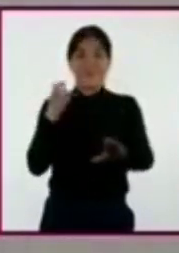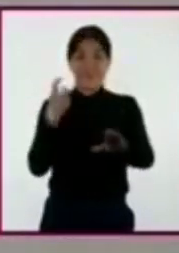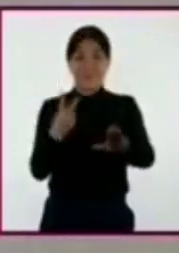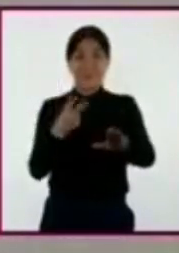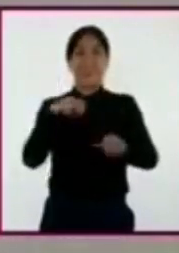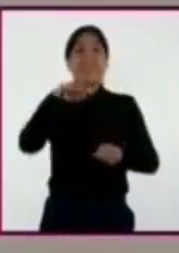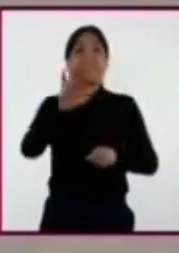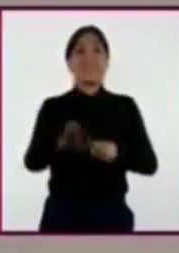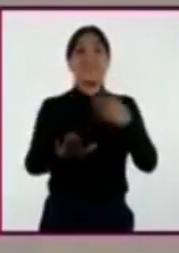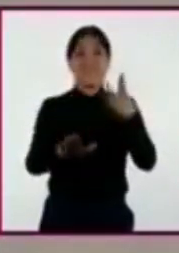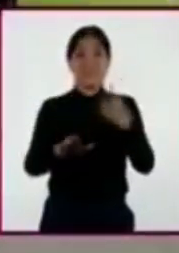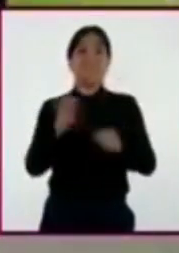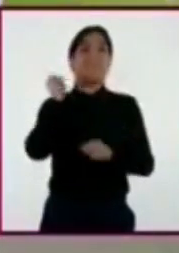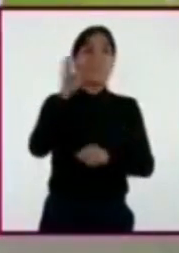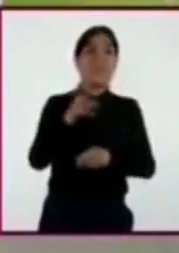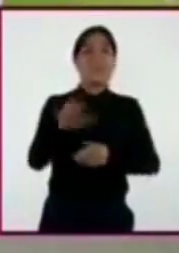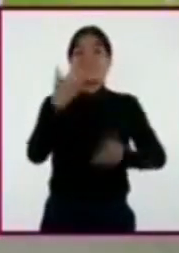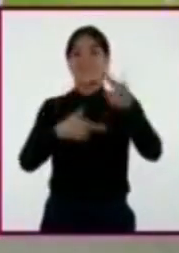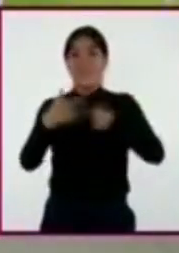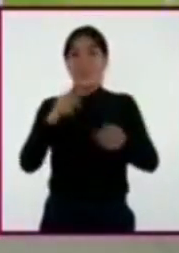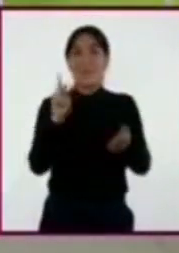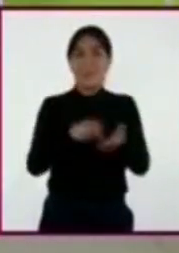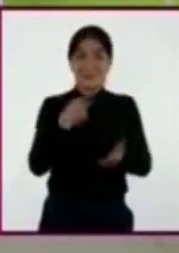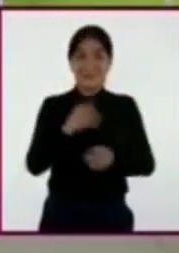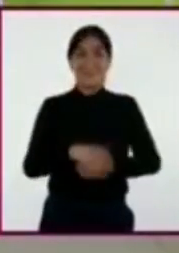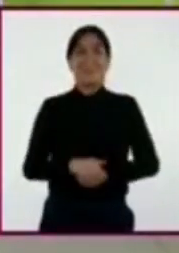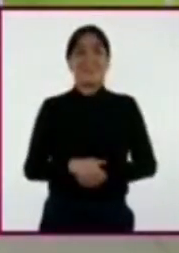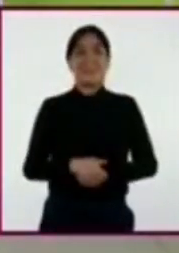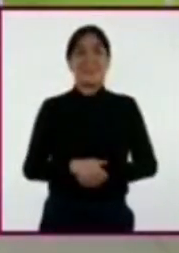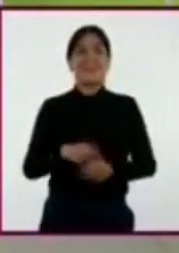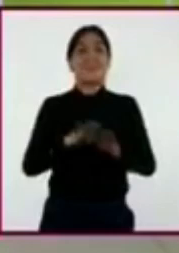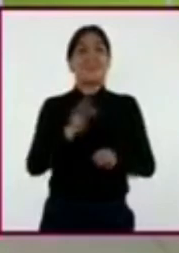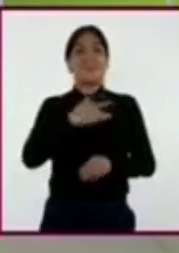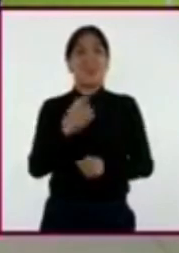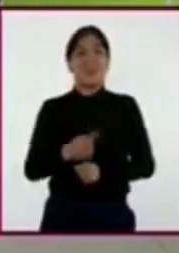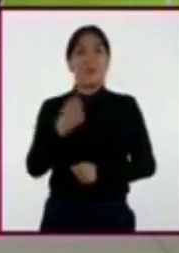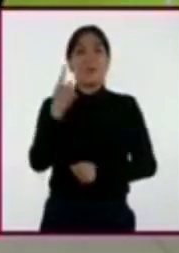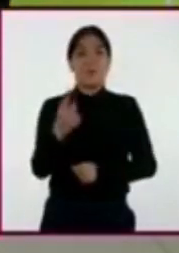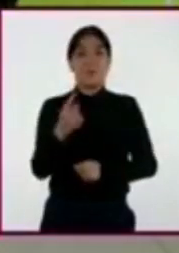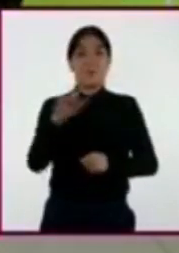1, 2, 3, lanzas. Regresas nuevamente, lo marcamos y